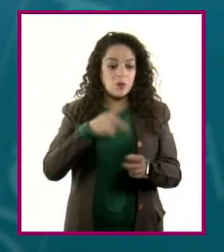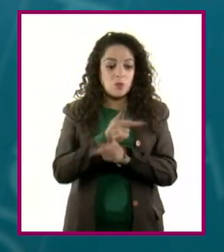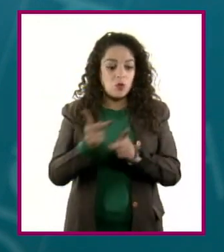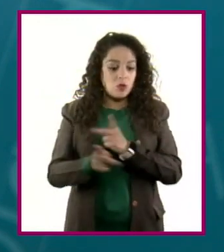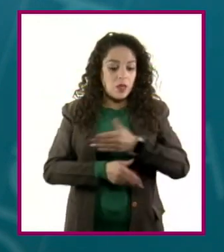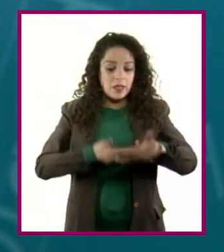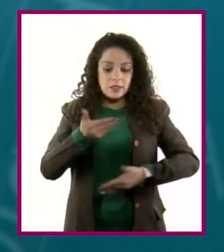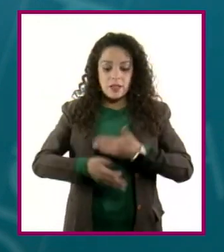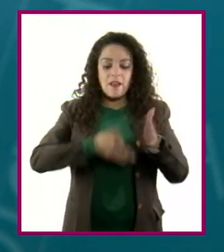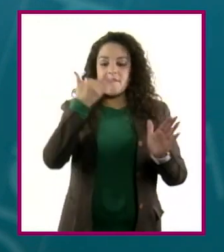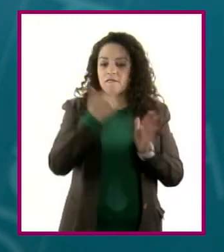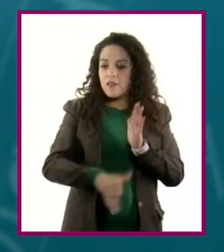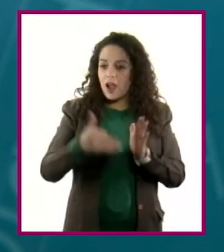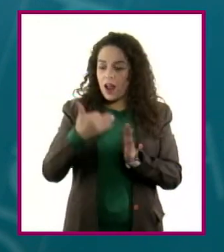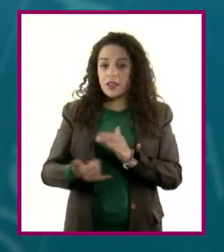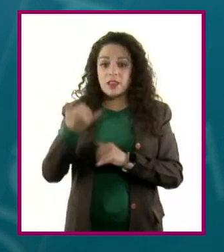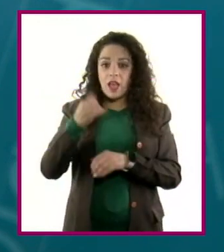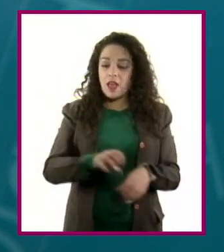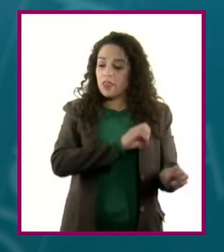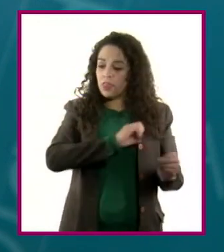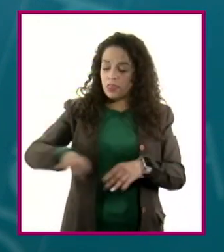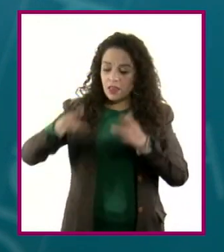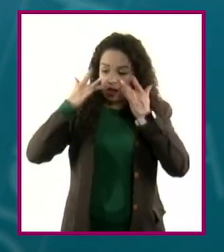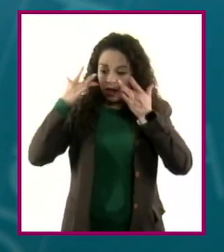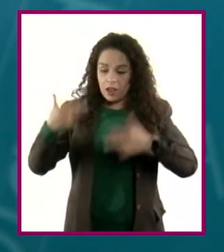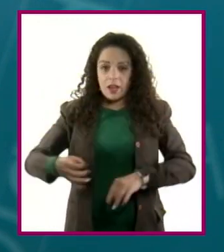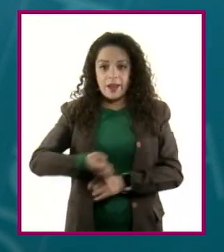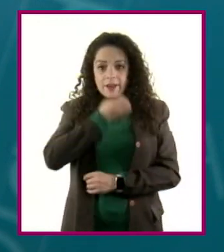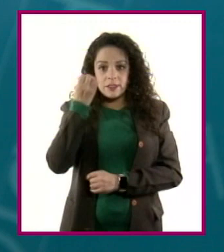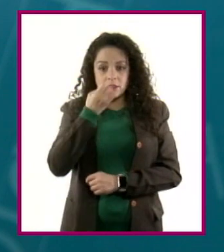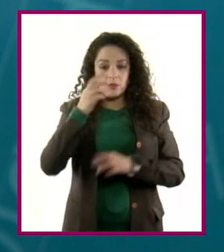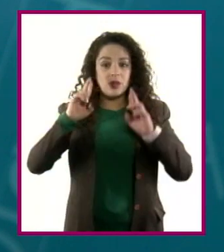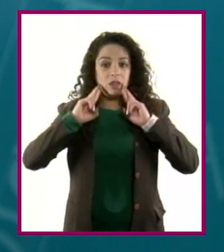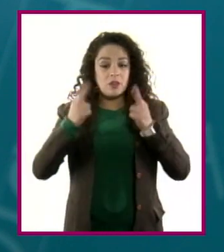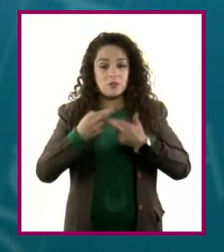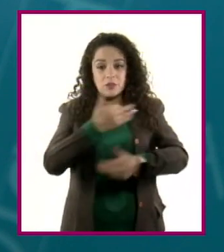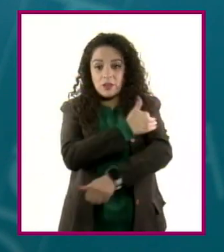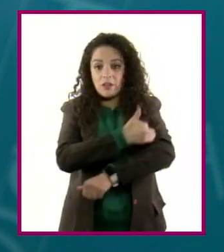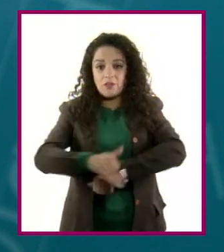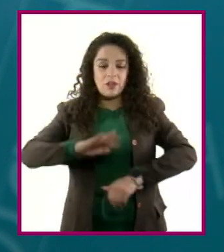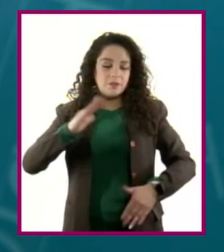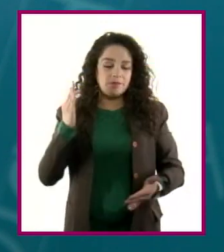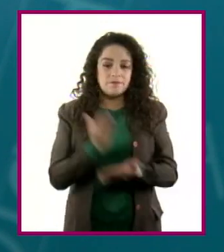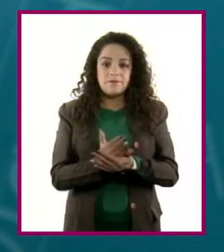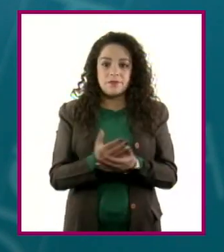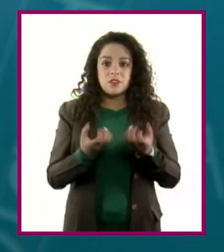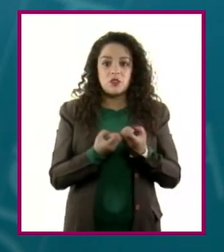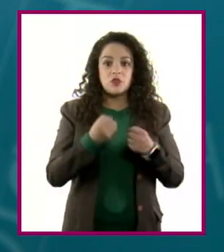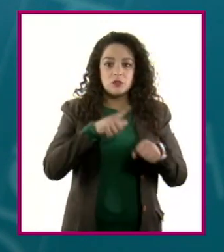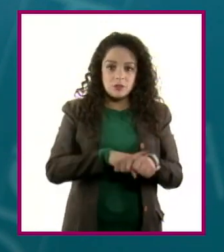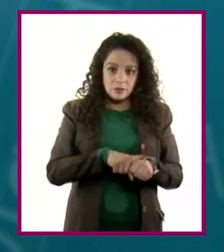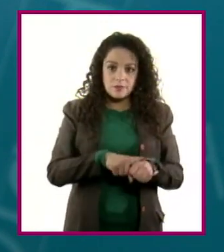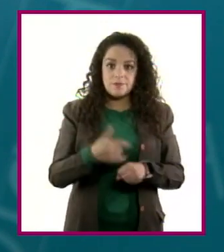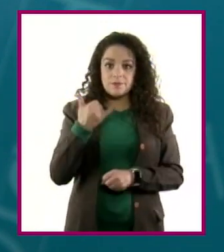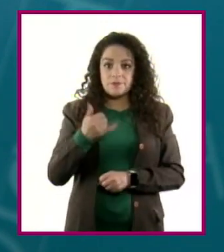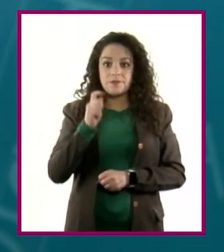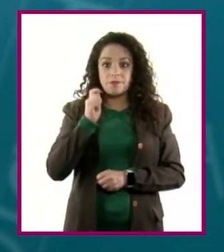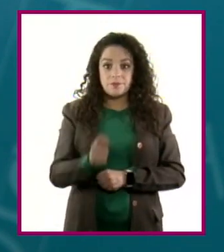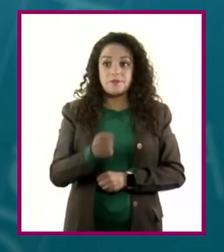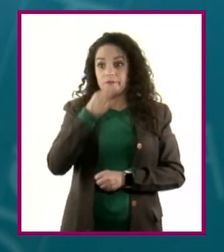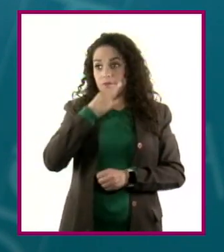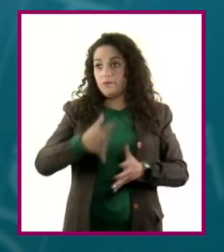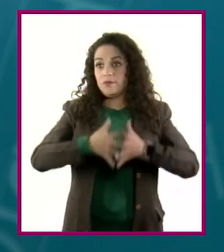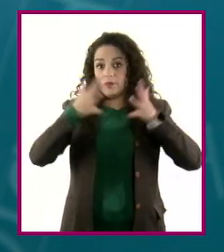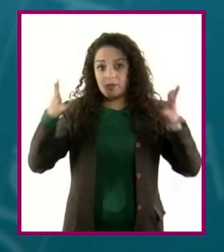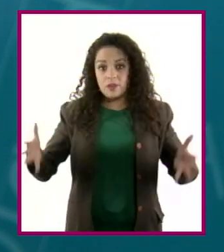servicios, además abandono escolar, cancelación de reuniones familiares y comunitarias, sociales, así como eventos masivos, ceremonias